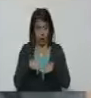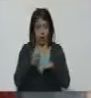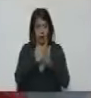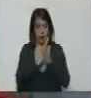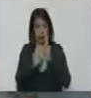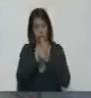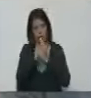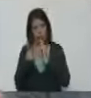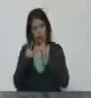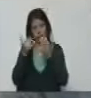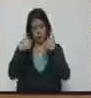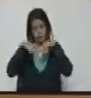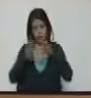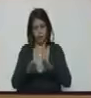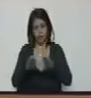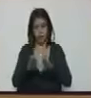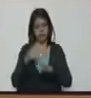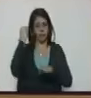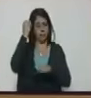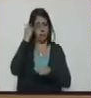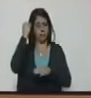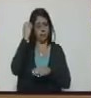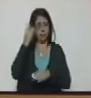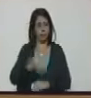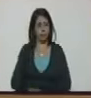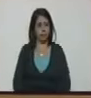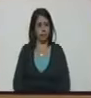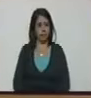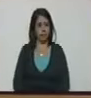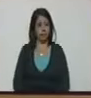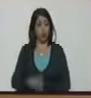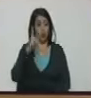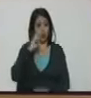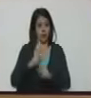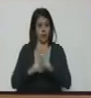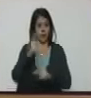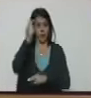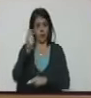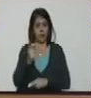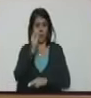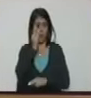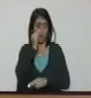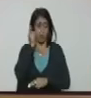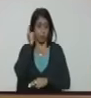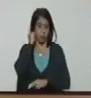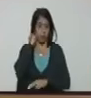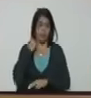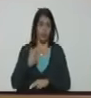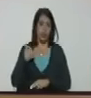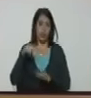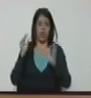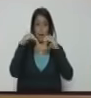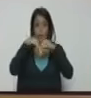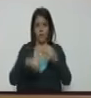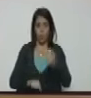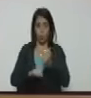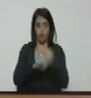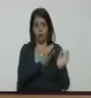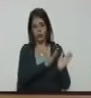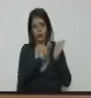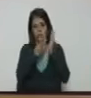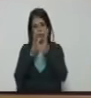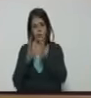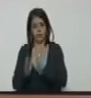artículo. En consideración. Las honorables diputadas y los honorables diputados que tengan a favor con el